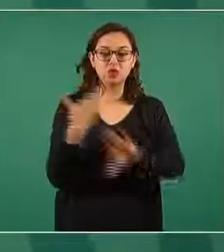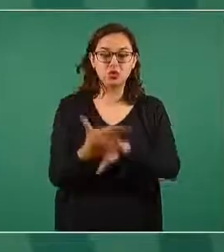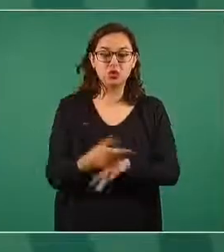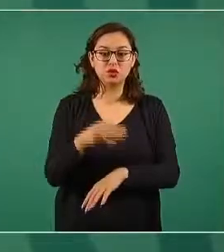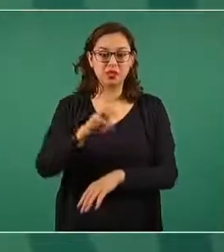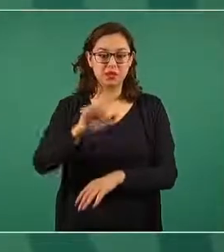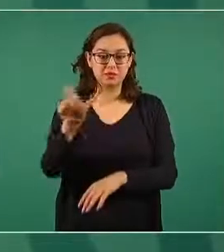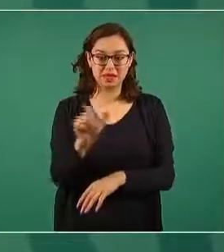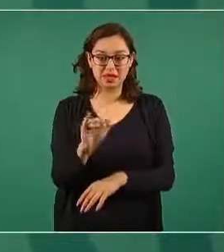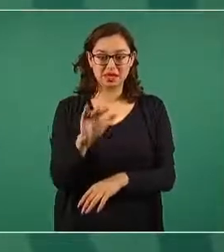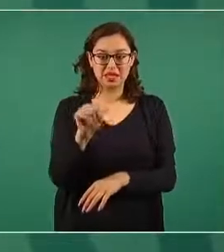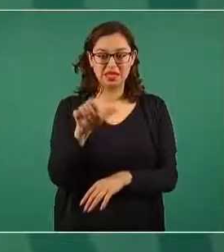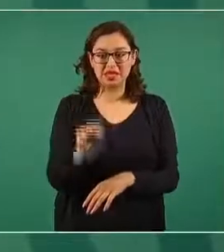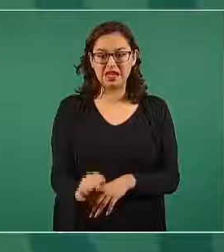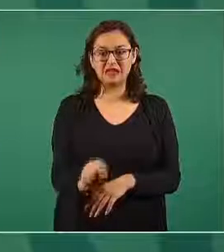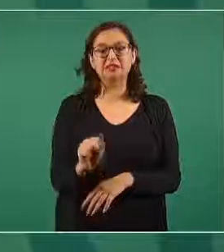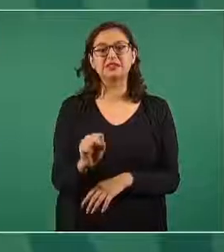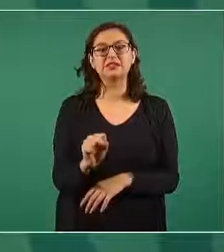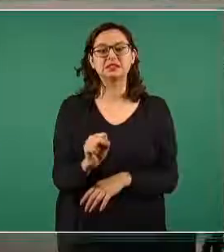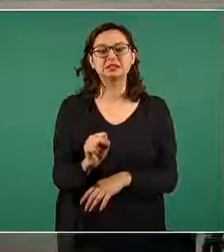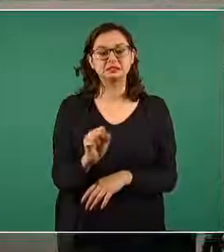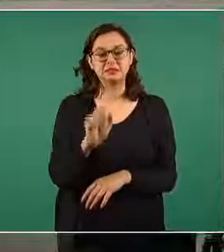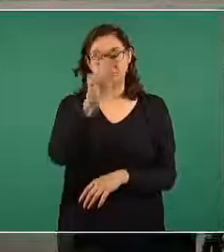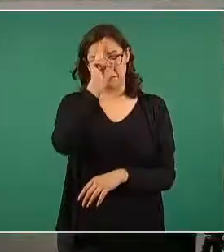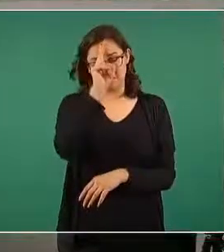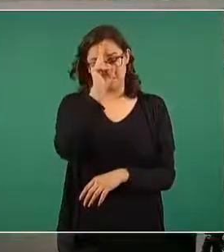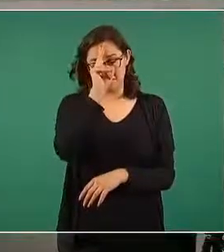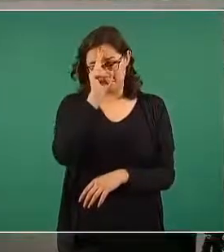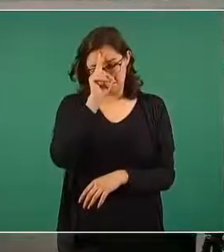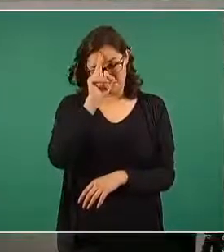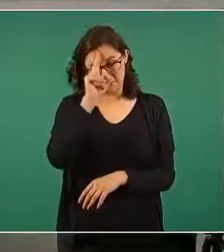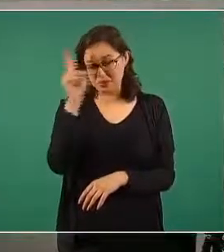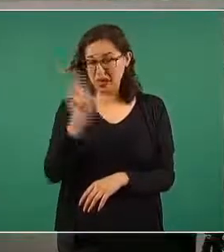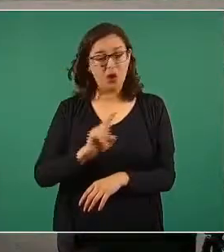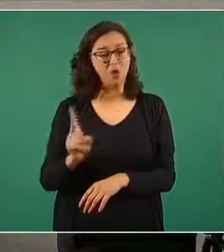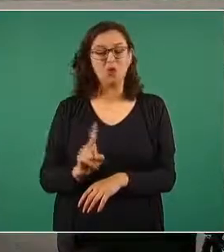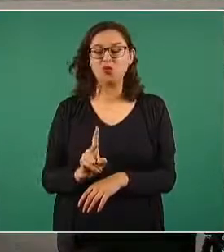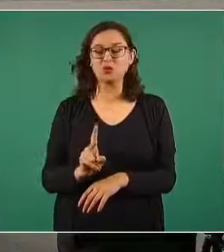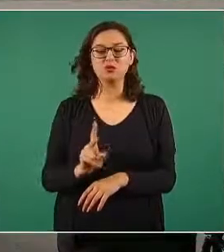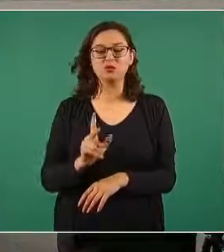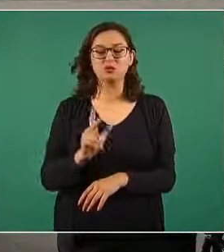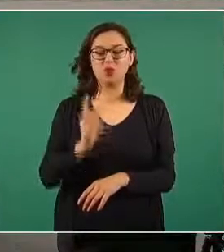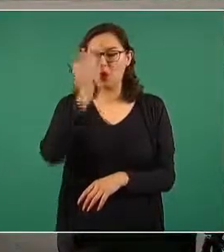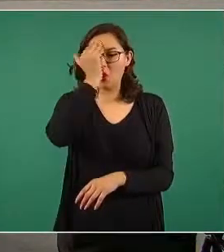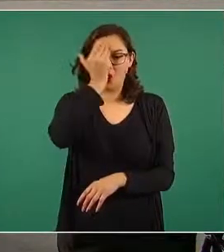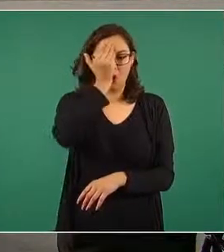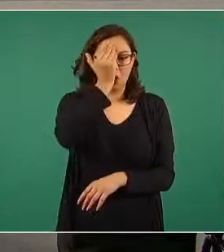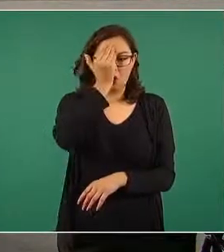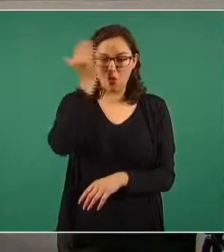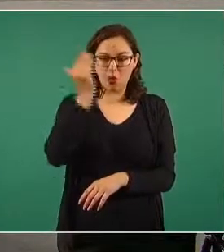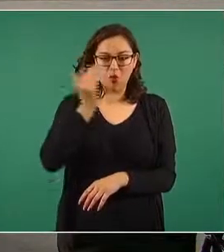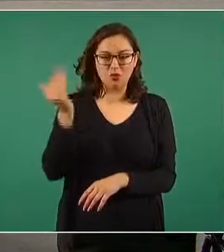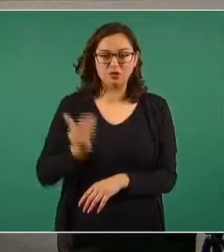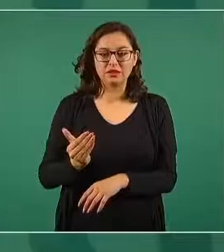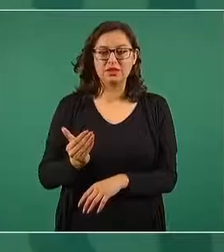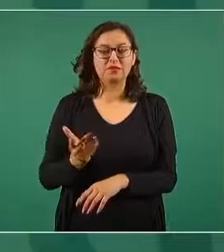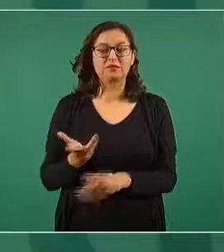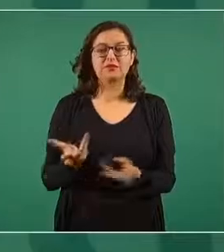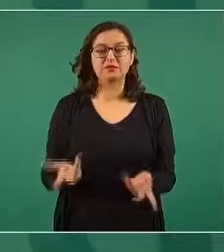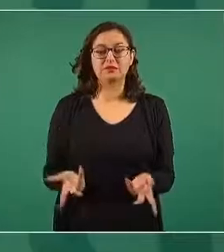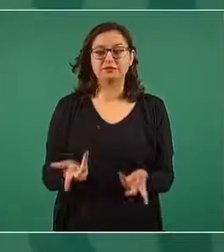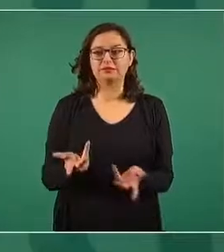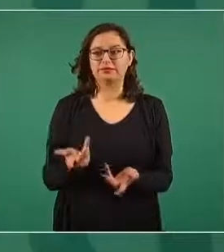cultura mexica, en la toma de Tenochtitlán, que vamos a